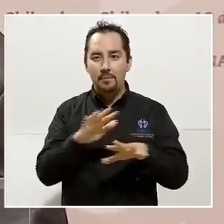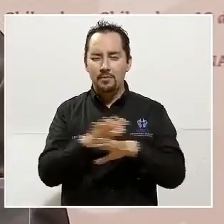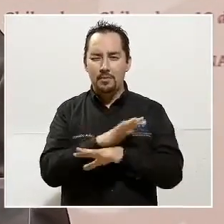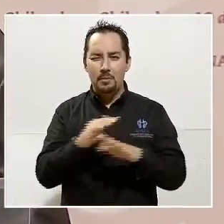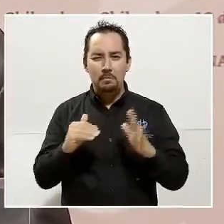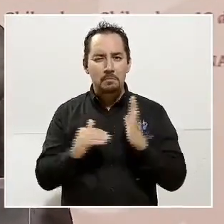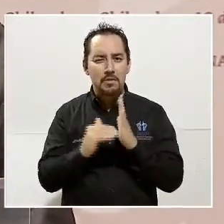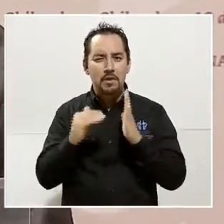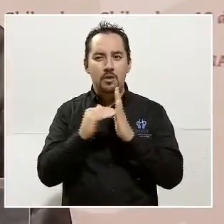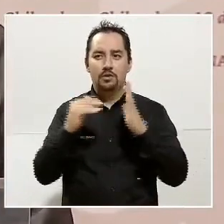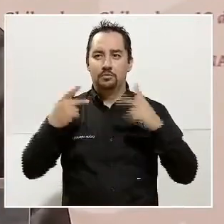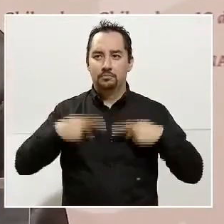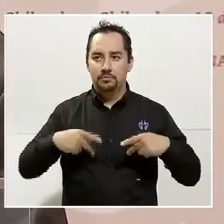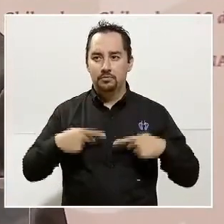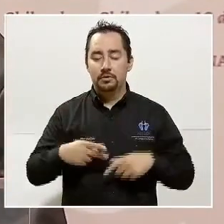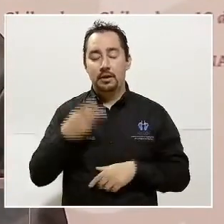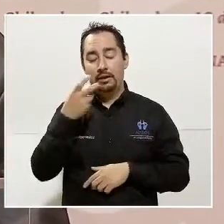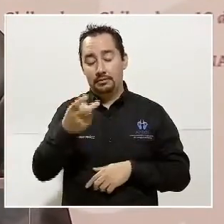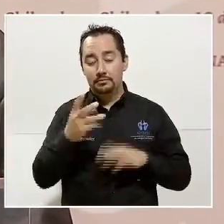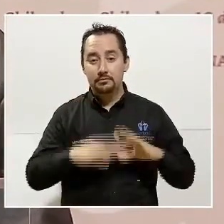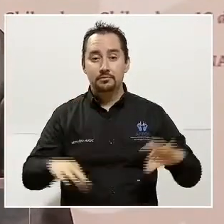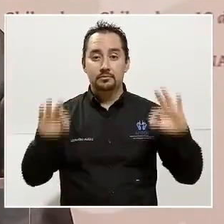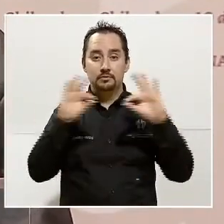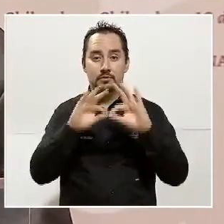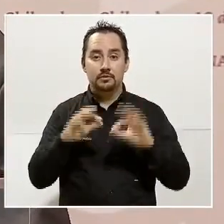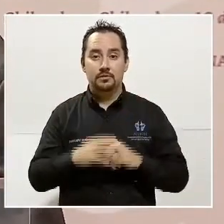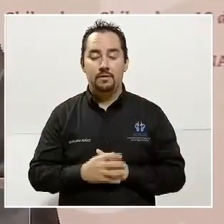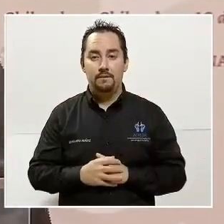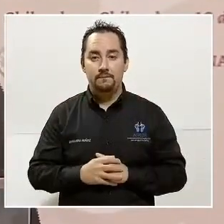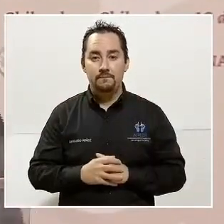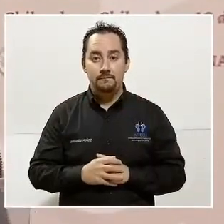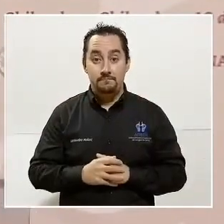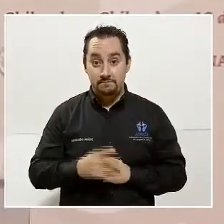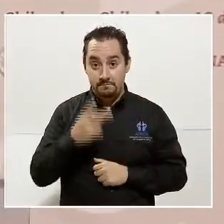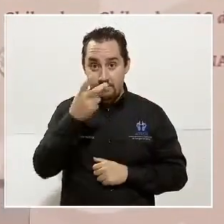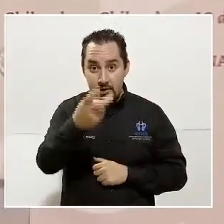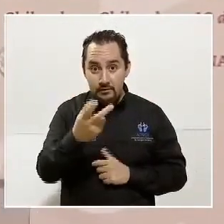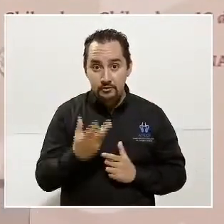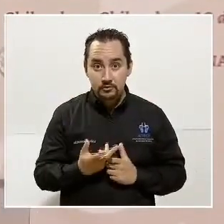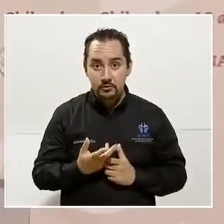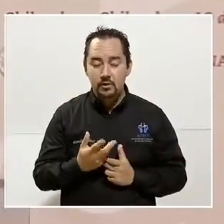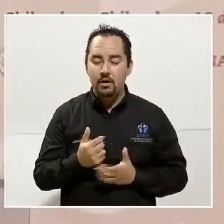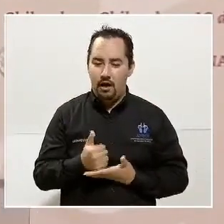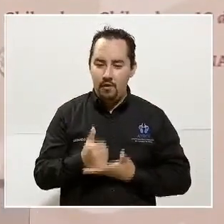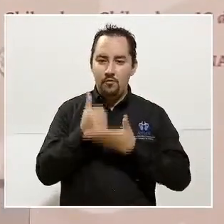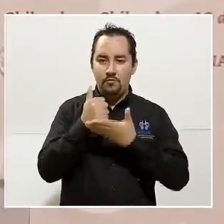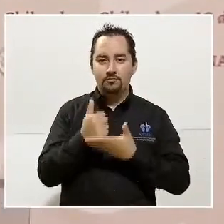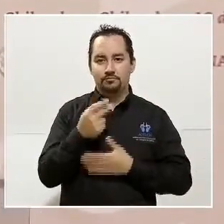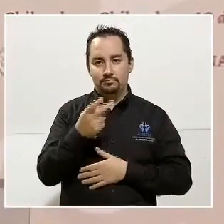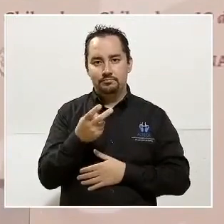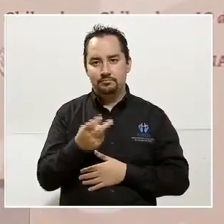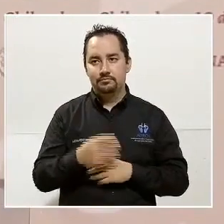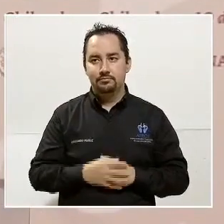millones de mexicanos. Eso es lo más importante. Y esto va a ayudar a eso.